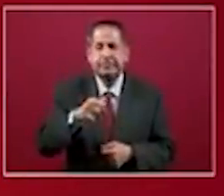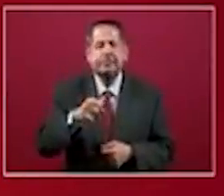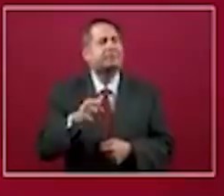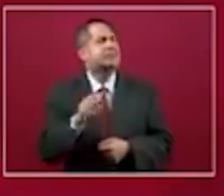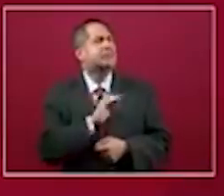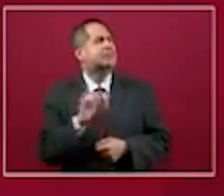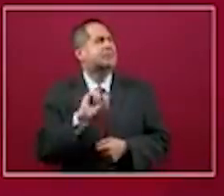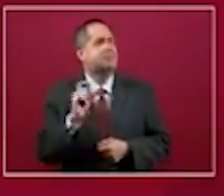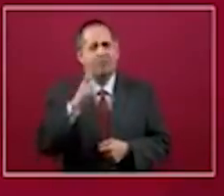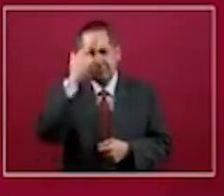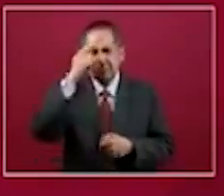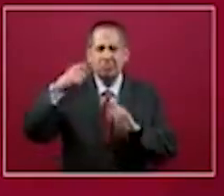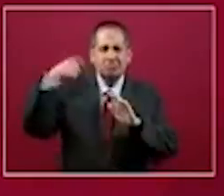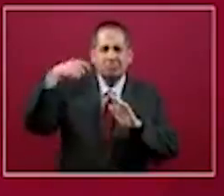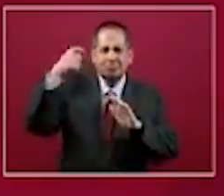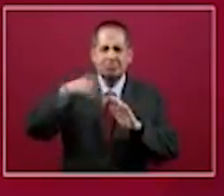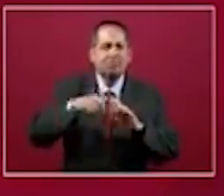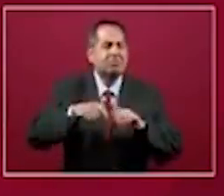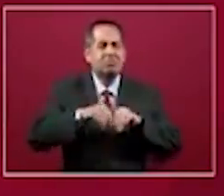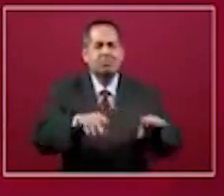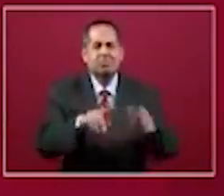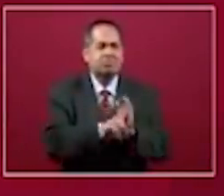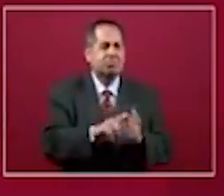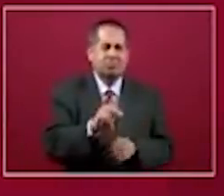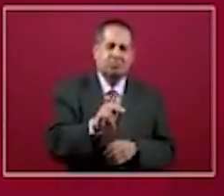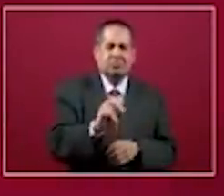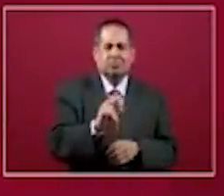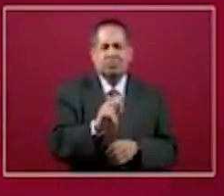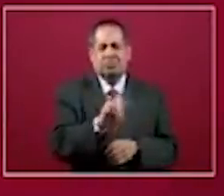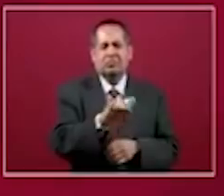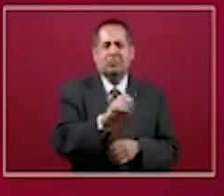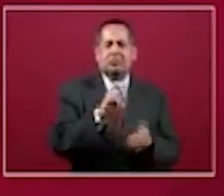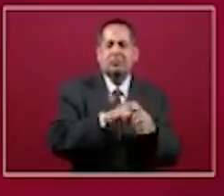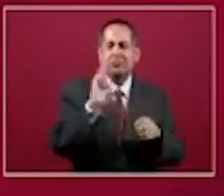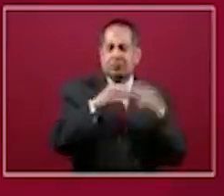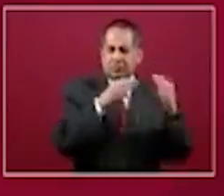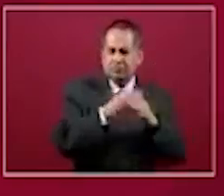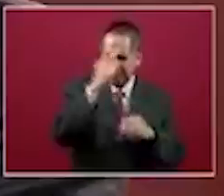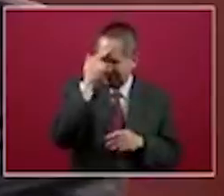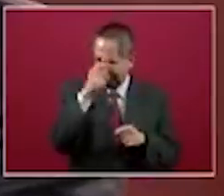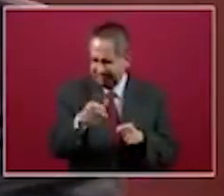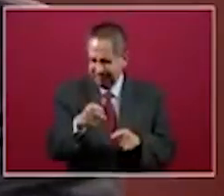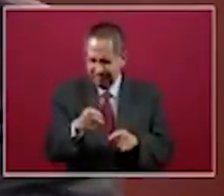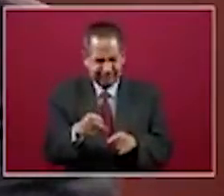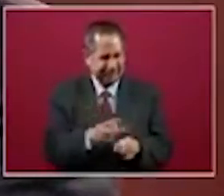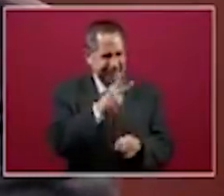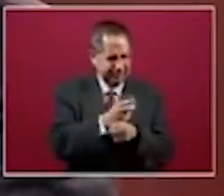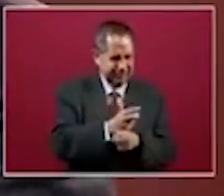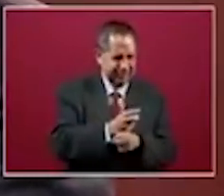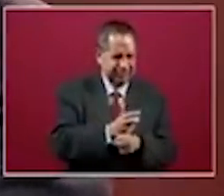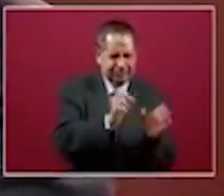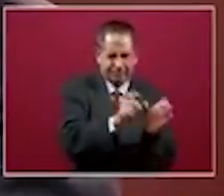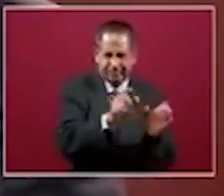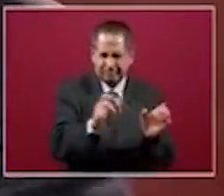que fueron? Es un documental, El populismo en el mundo, el populismo, segundo capítulo,